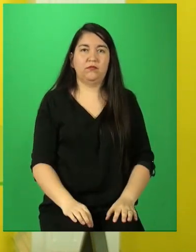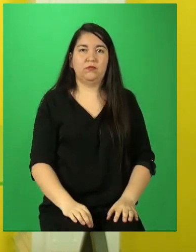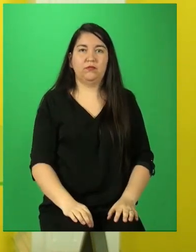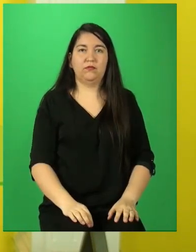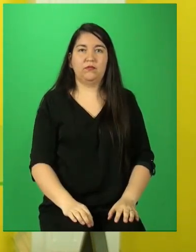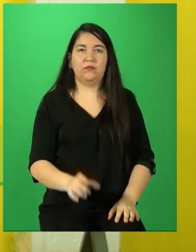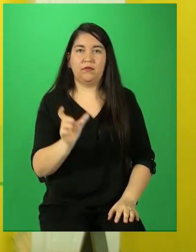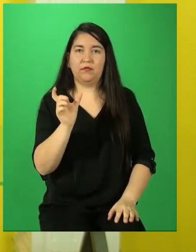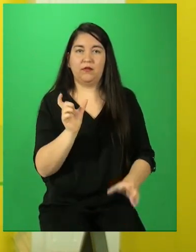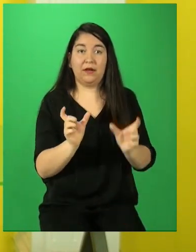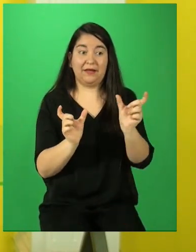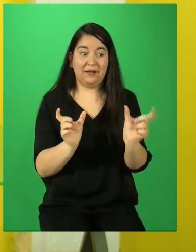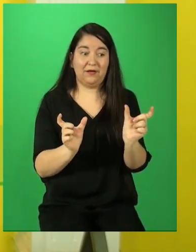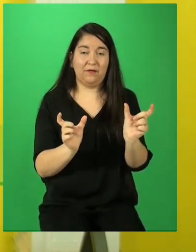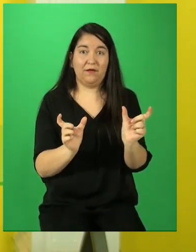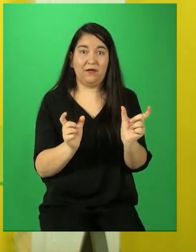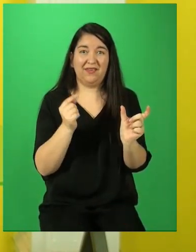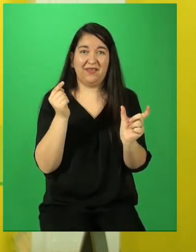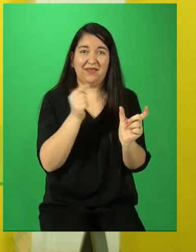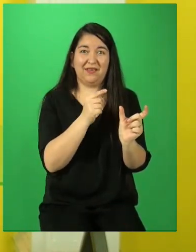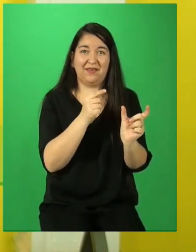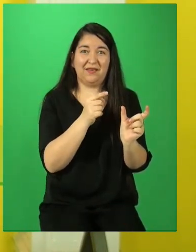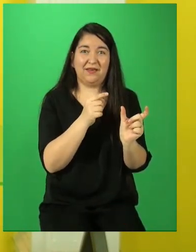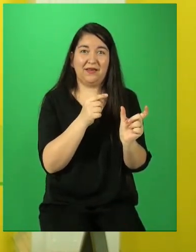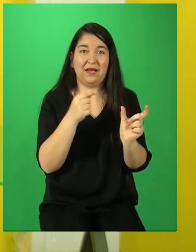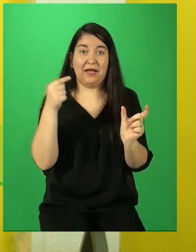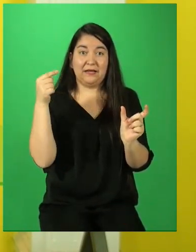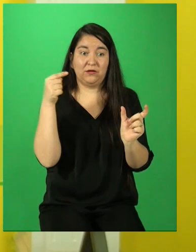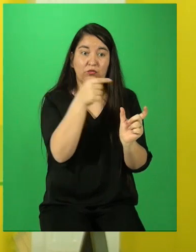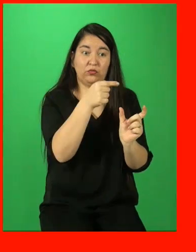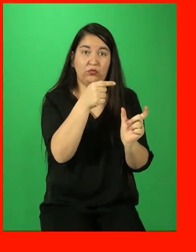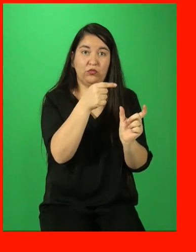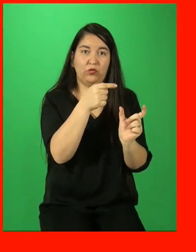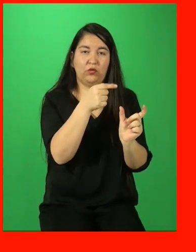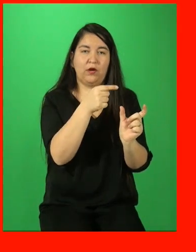llaman estas nuevas sustancias que están posterior a la flechita?